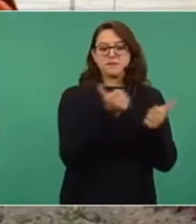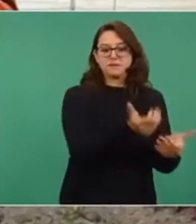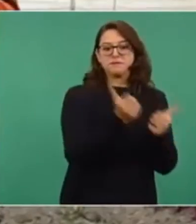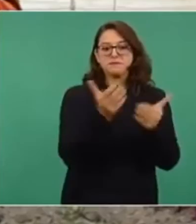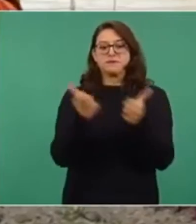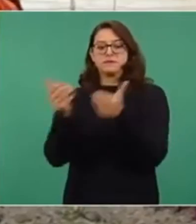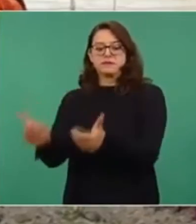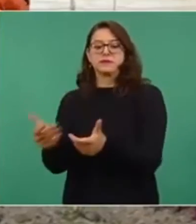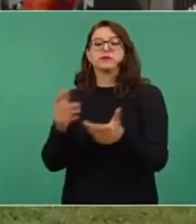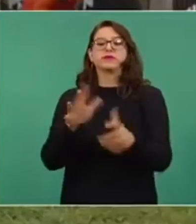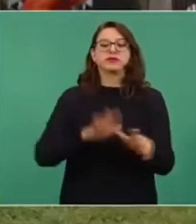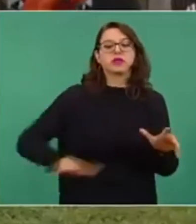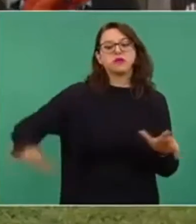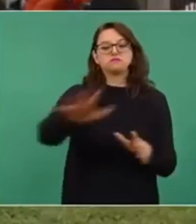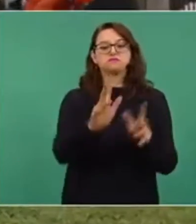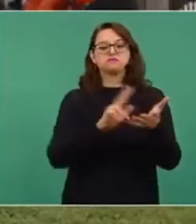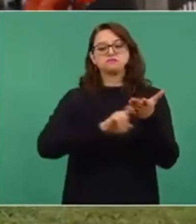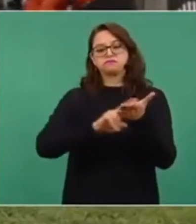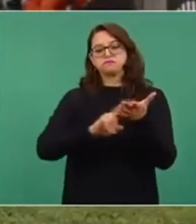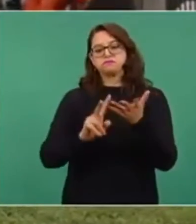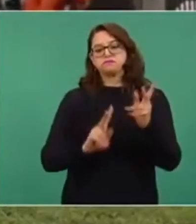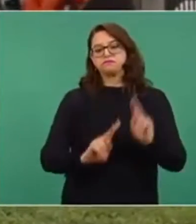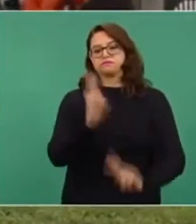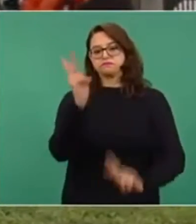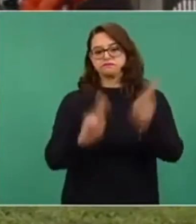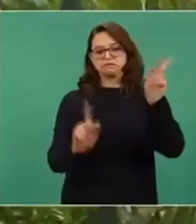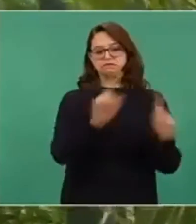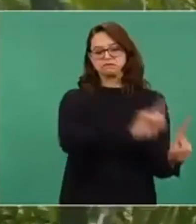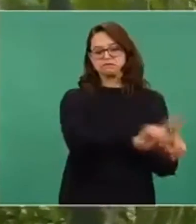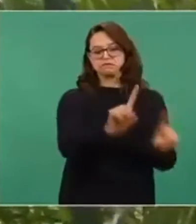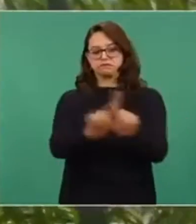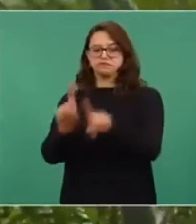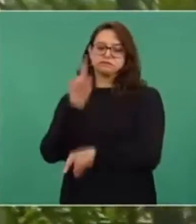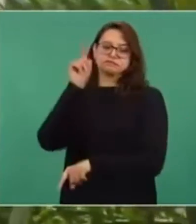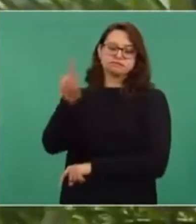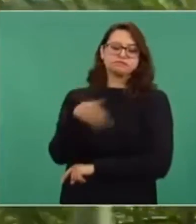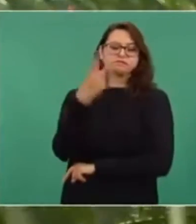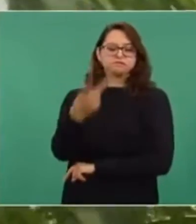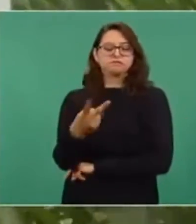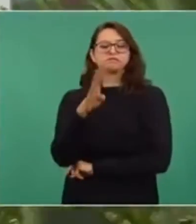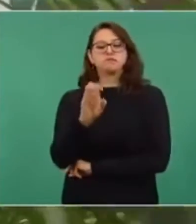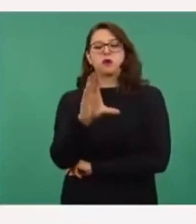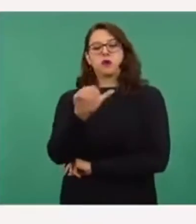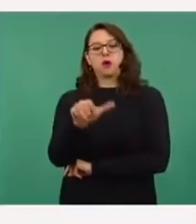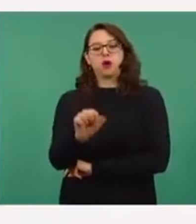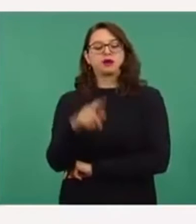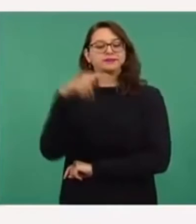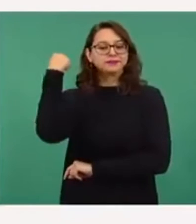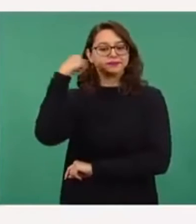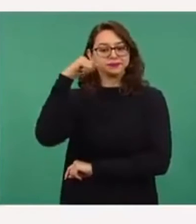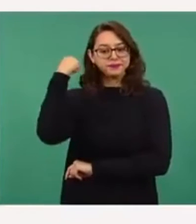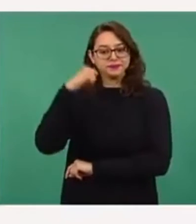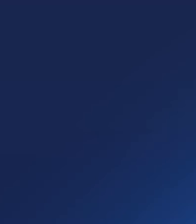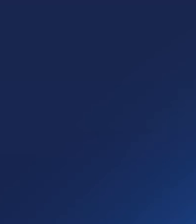en el vivero hacia las áreas verdes de la refinería Olmeca, ubicada en Dos Bocas, Paraíso, Tabasco.